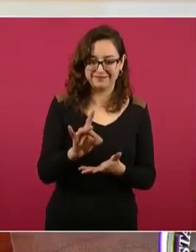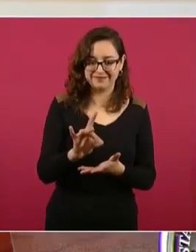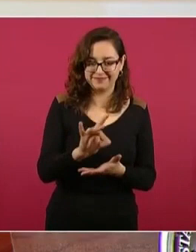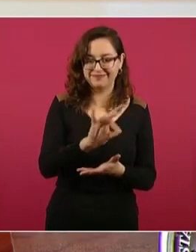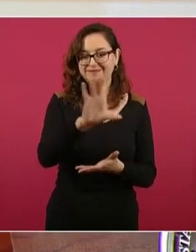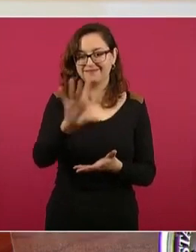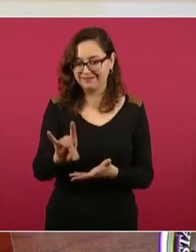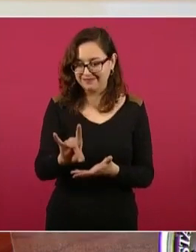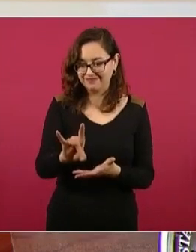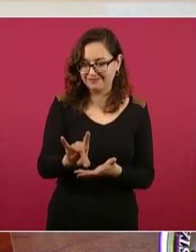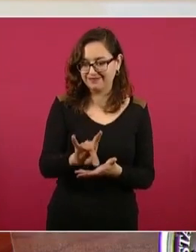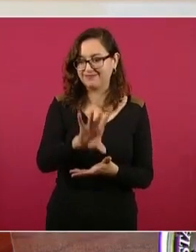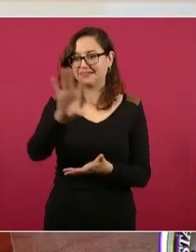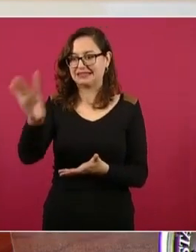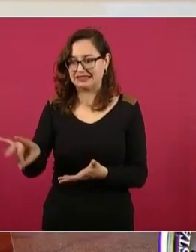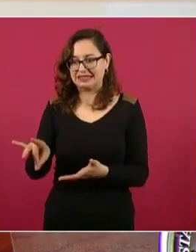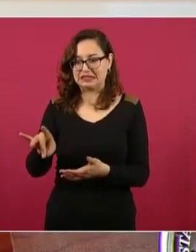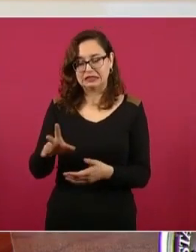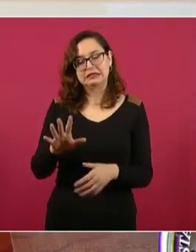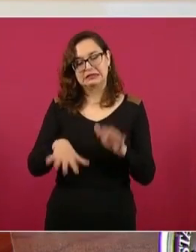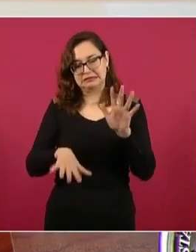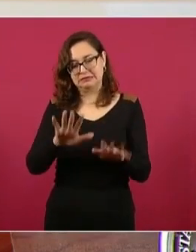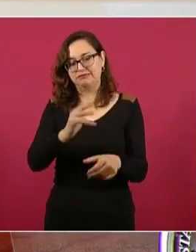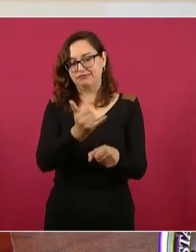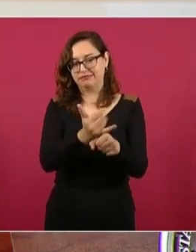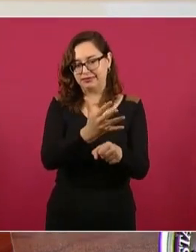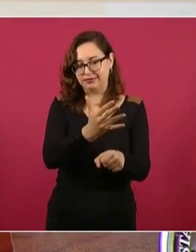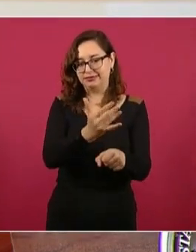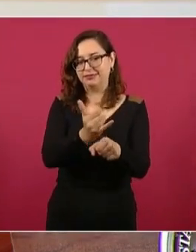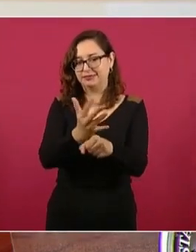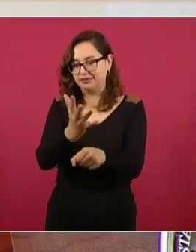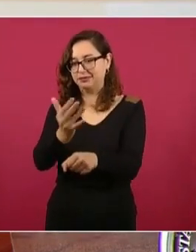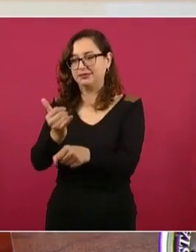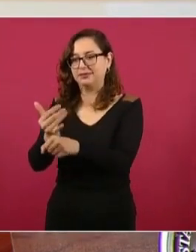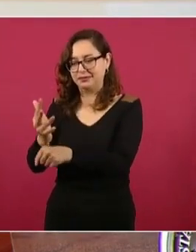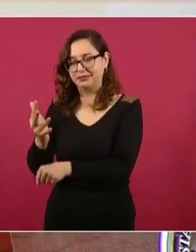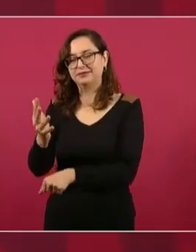ir venciendo la distribución, bueno,